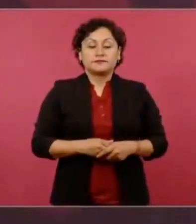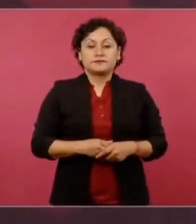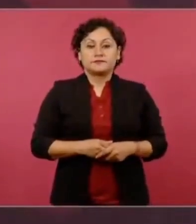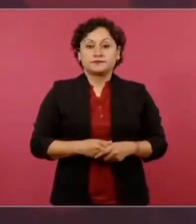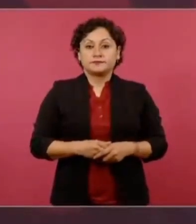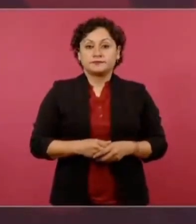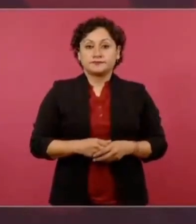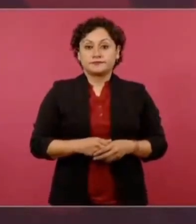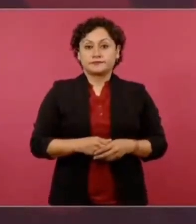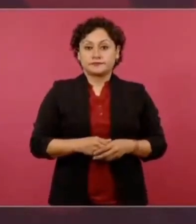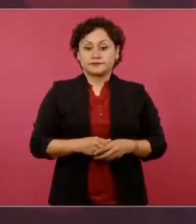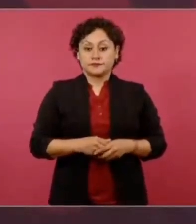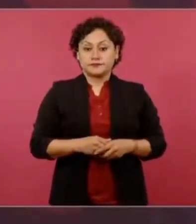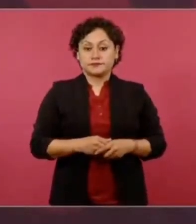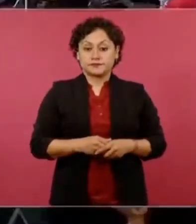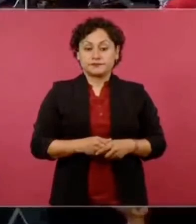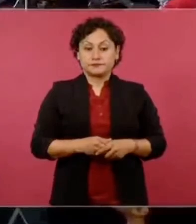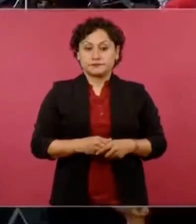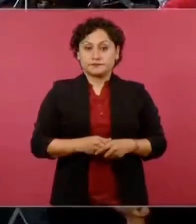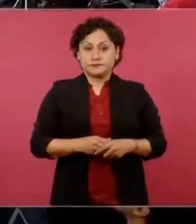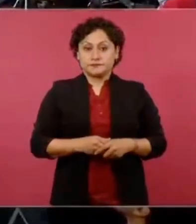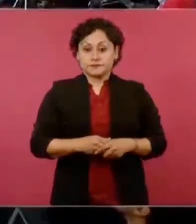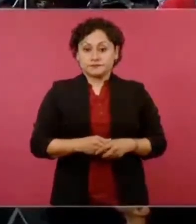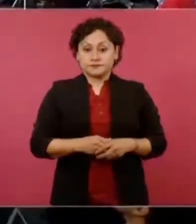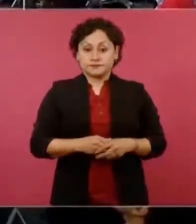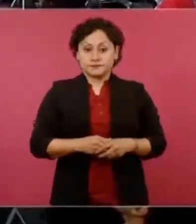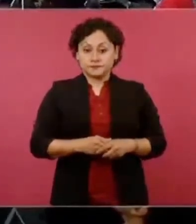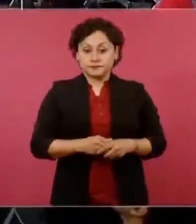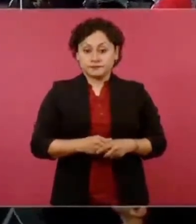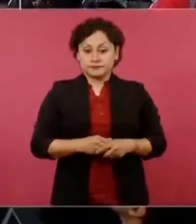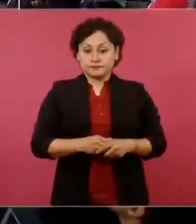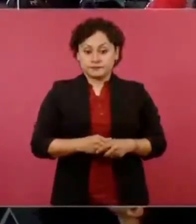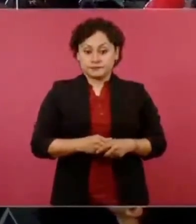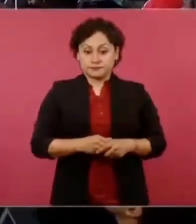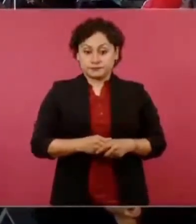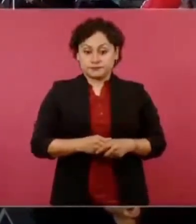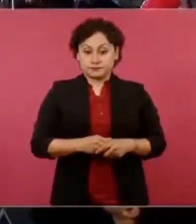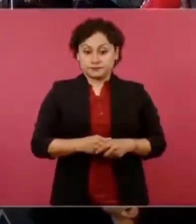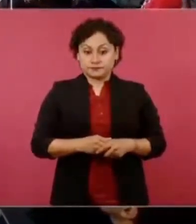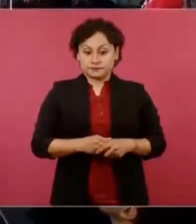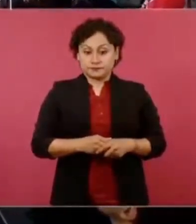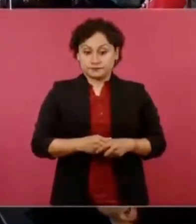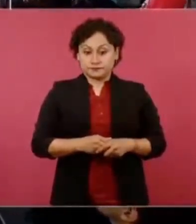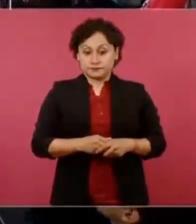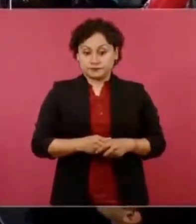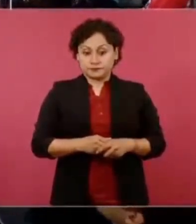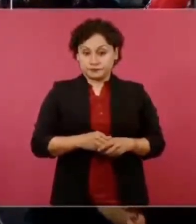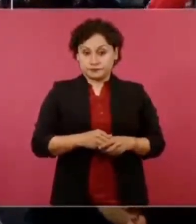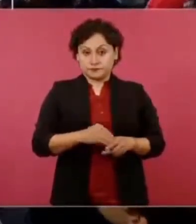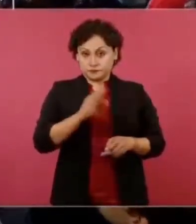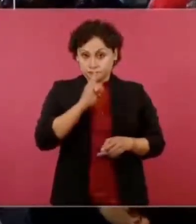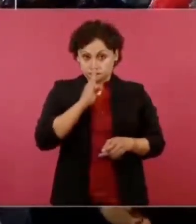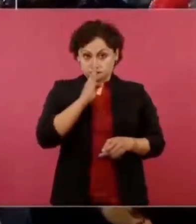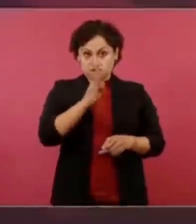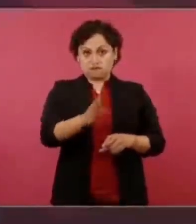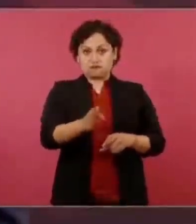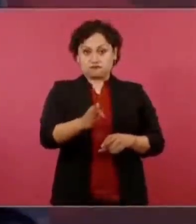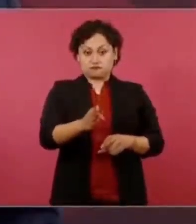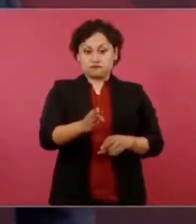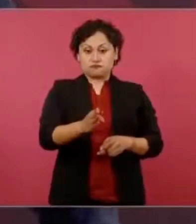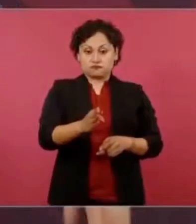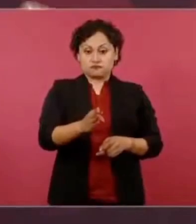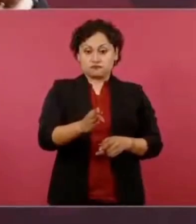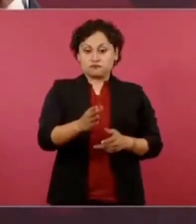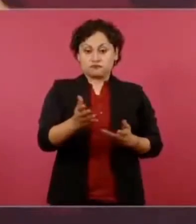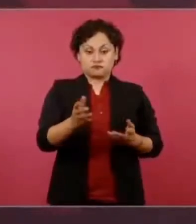Así, presidente. Vamos acá, vamos. Sí. No, centro no queremos. O sea, queremos definiciones.